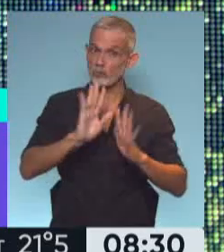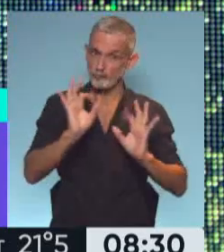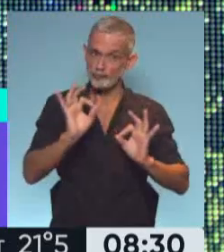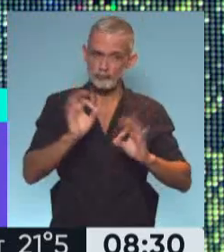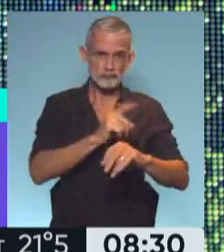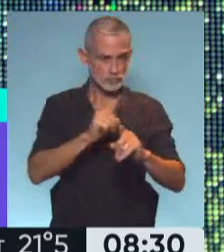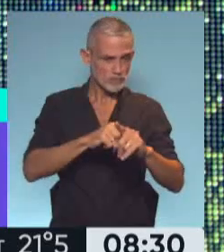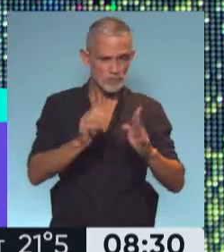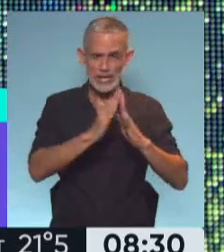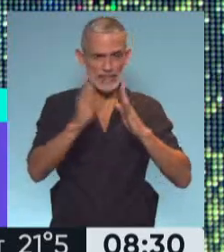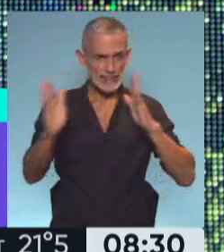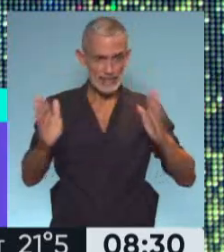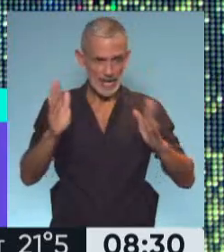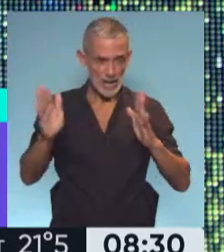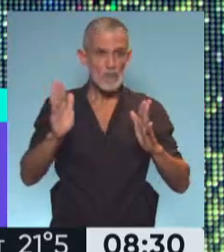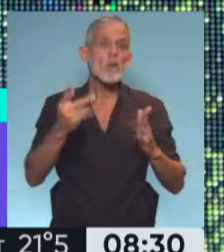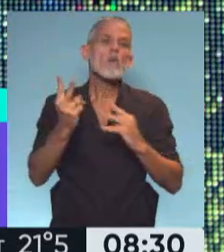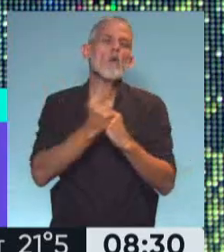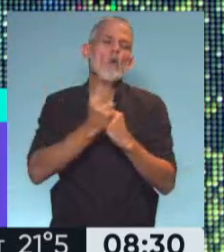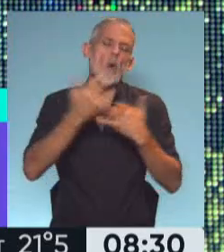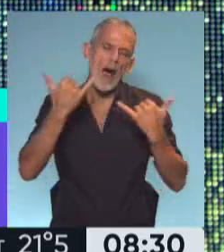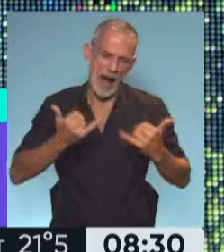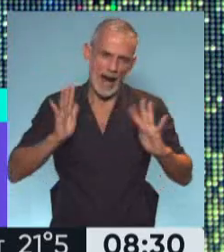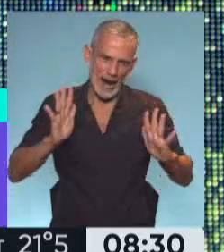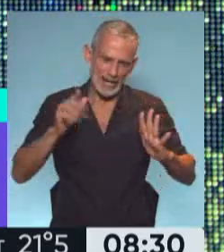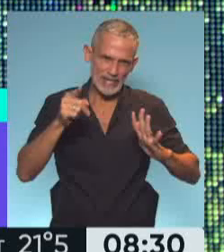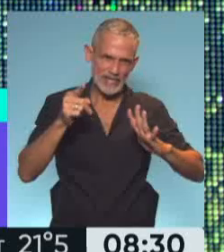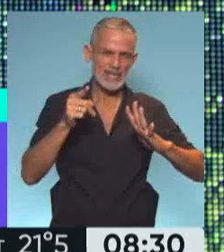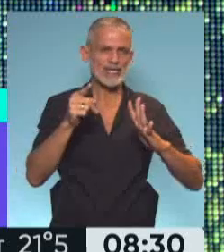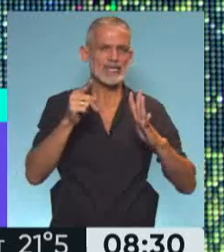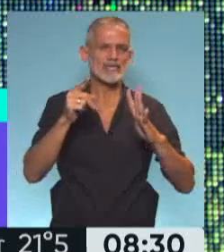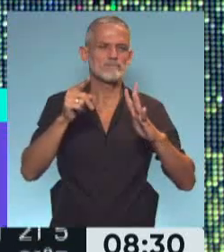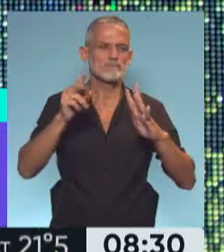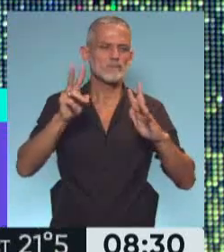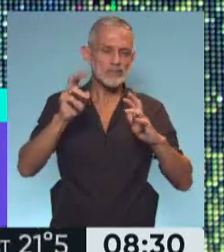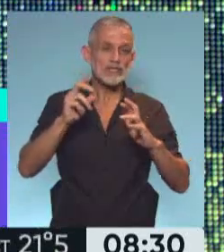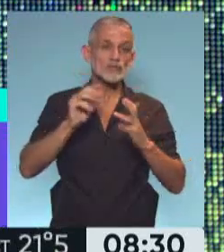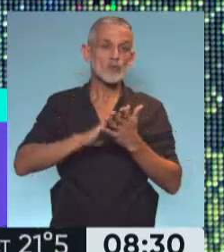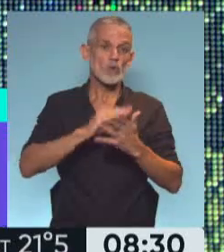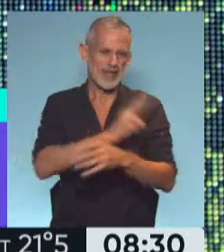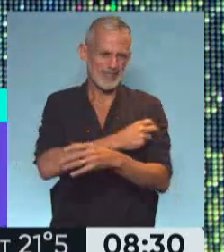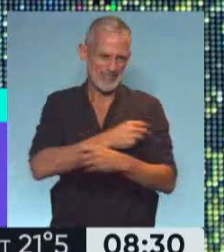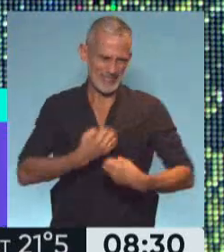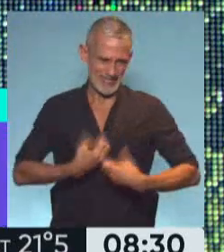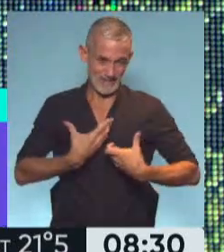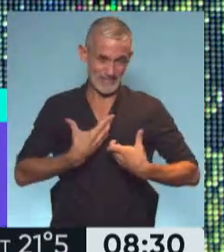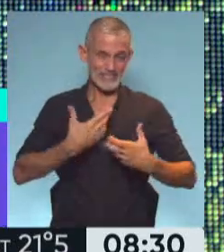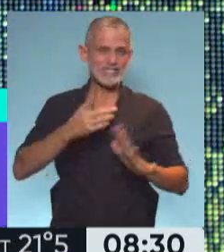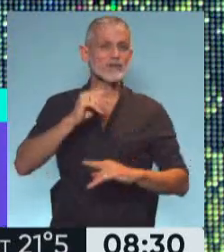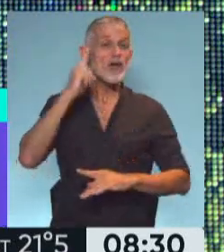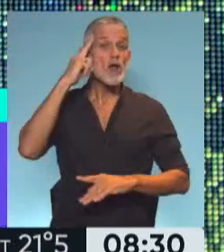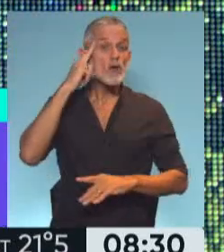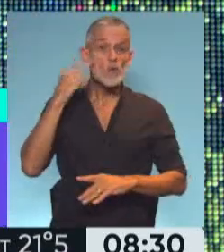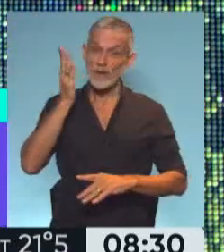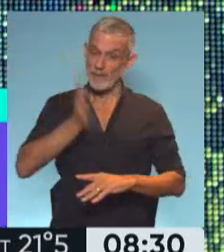un tiempo suficiente para estar protegido en términos inmunológicos. El 9%,